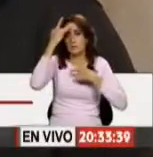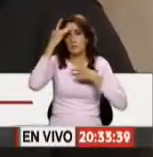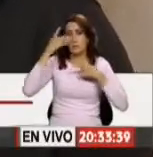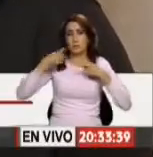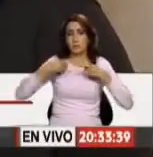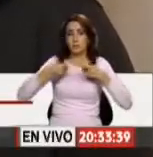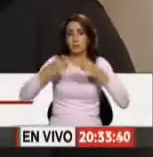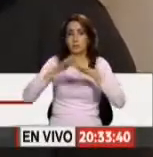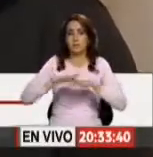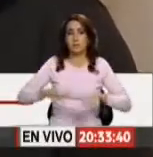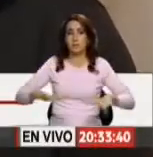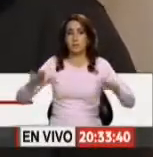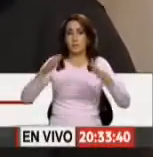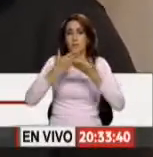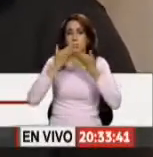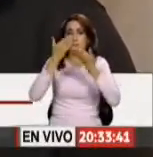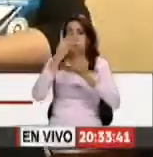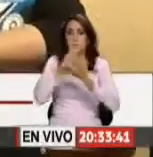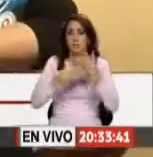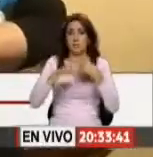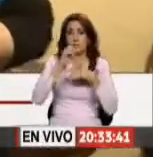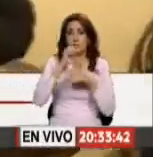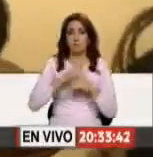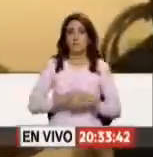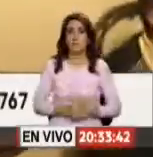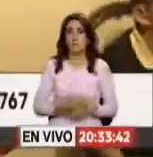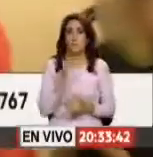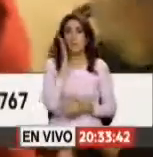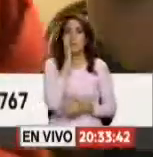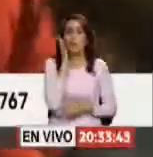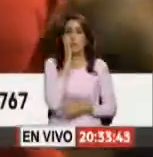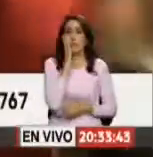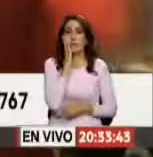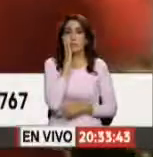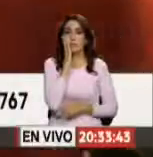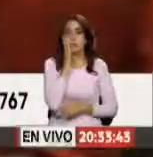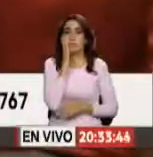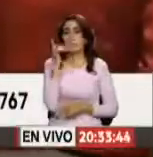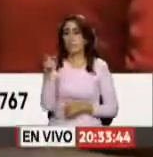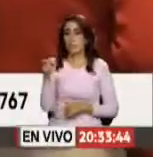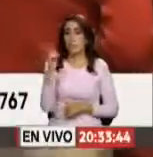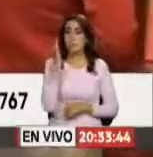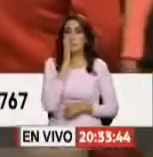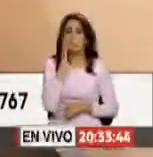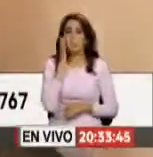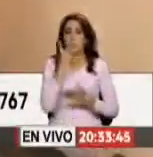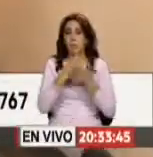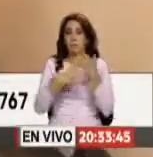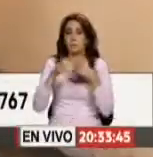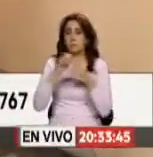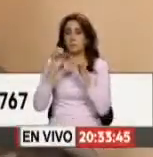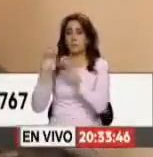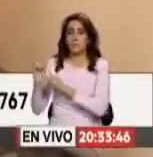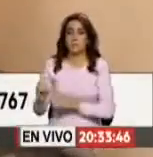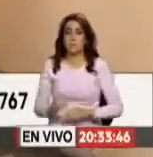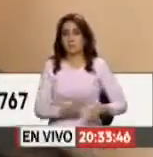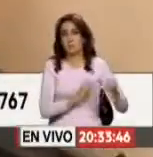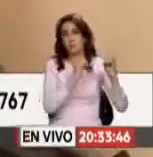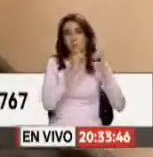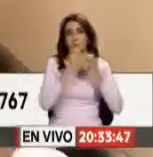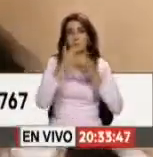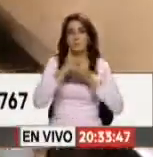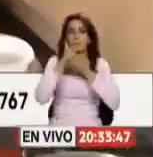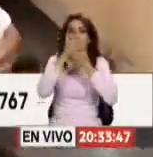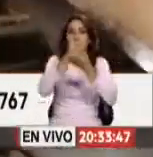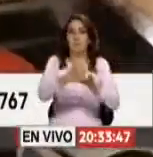cuidar a los hijitos de ella. Las madres de familia del Guagua Centro, en donde está uno de sus hijos, se han organizado para intentar